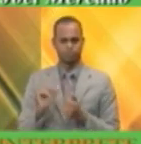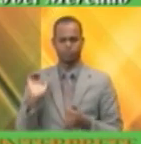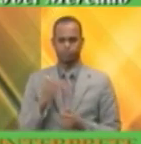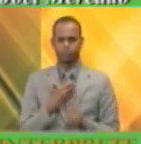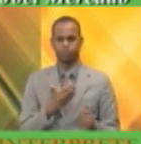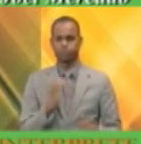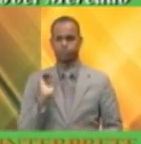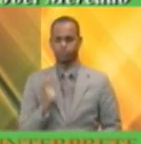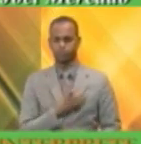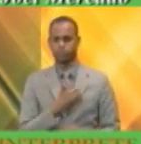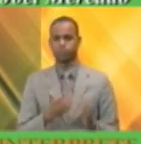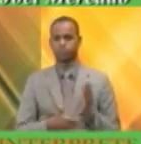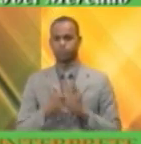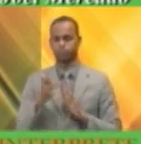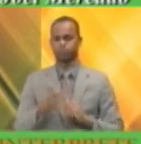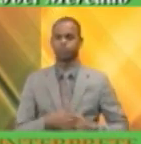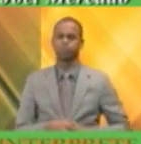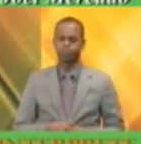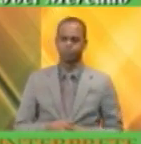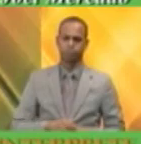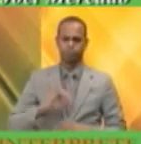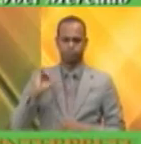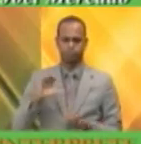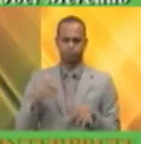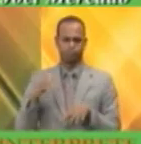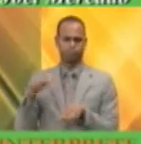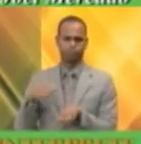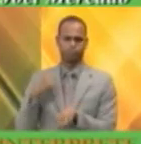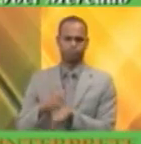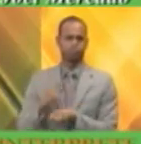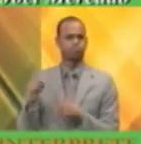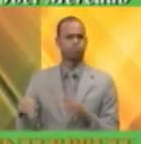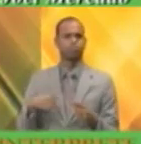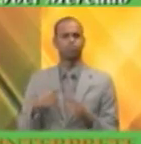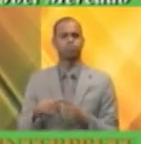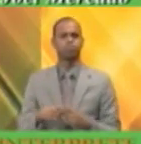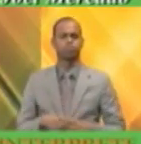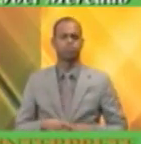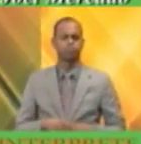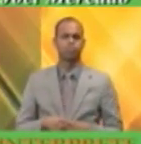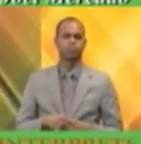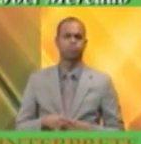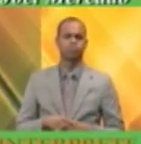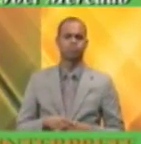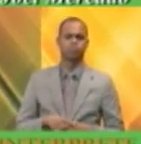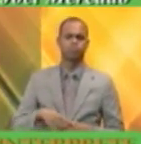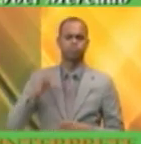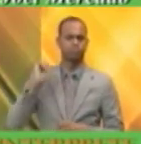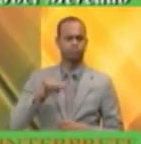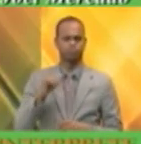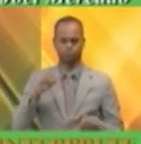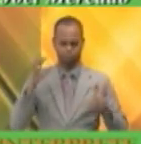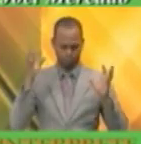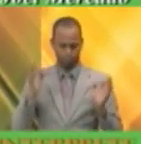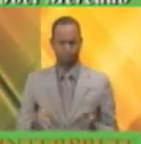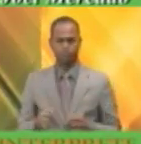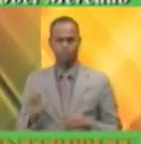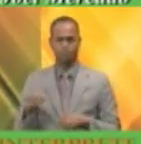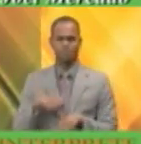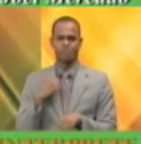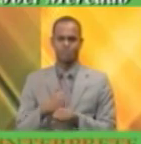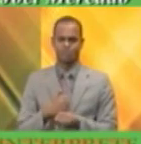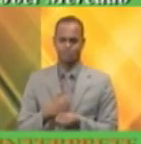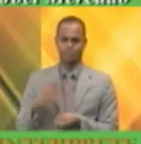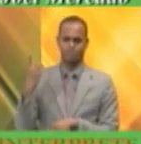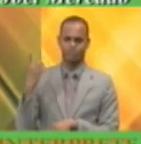técnico. ¿Cuándo se fundó el Comité Paralímpico Dominicano? El Comité Paralímpico, de manera formal, sí, se formó